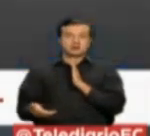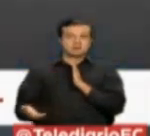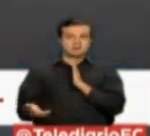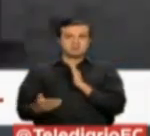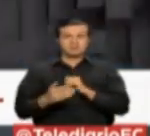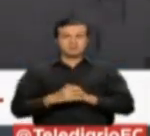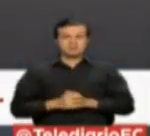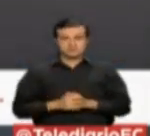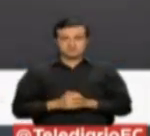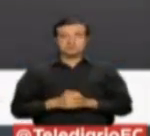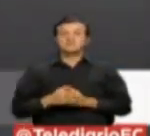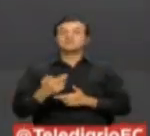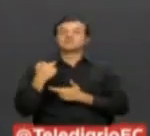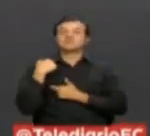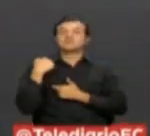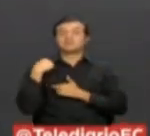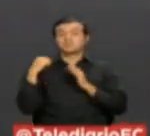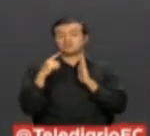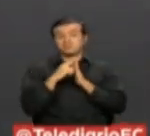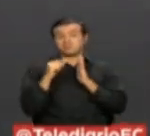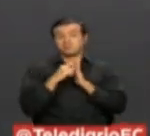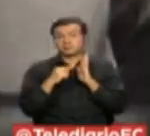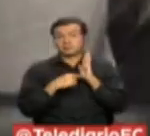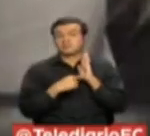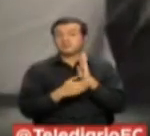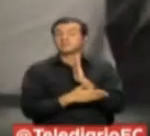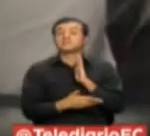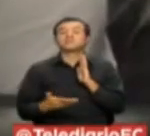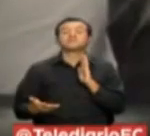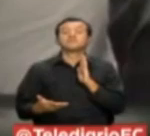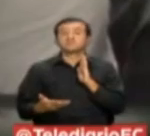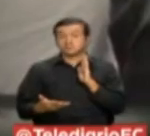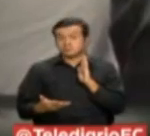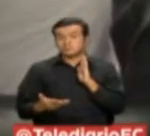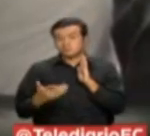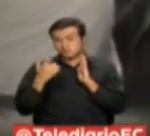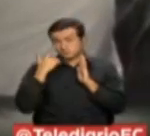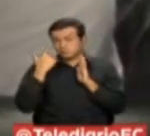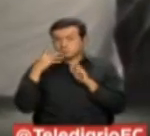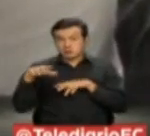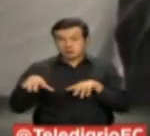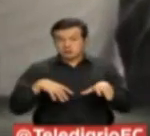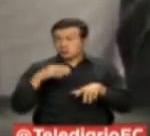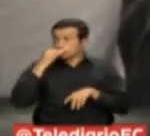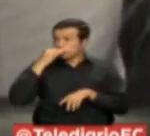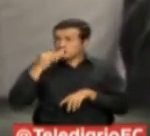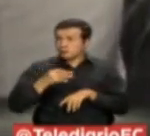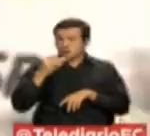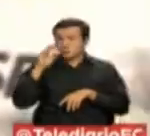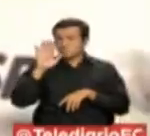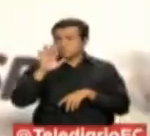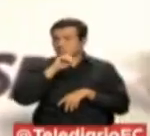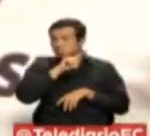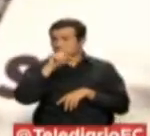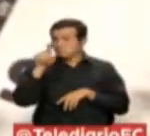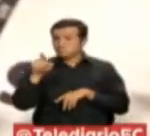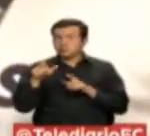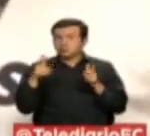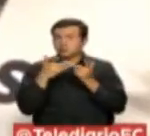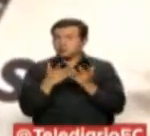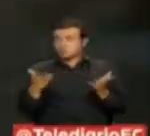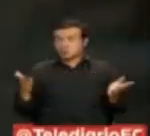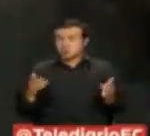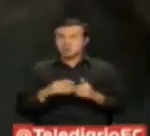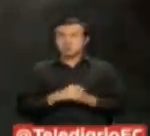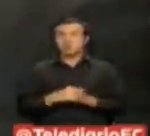Internas. Dentro de las competencias que tiene este órgano de control está determinar la real actividad económica en las transacciones que realizan los